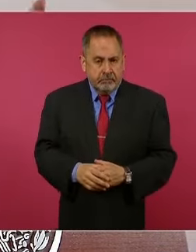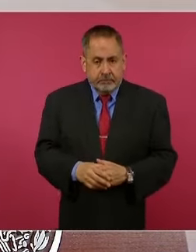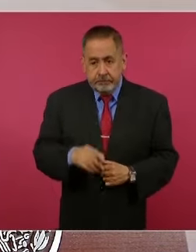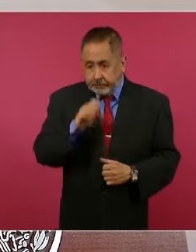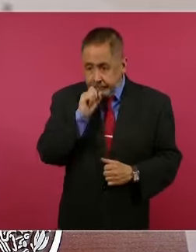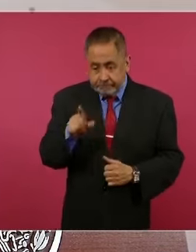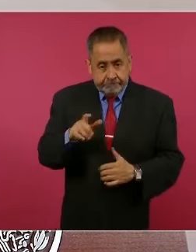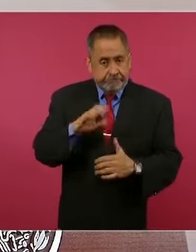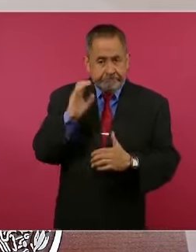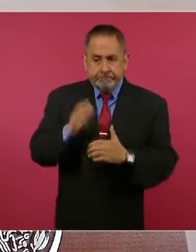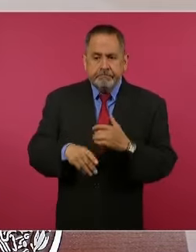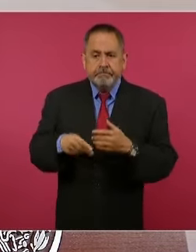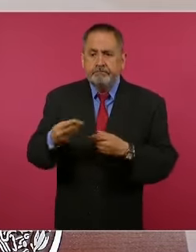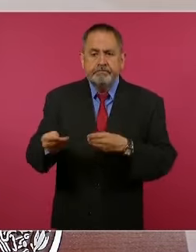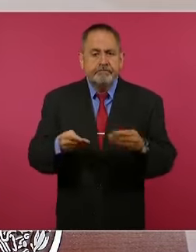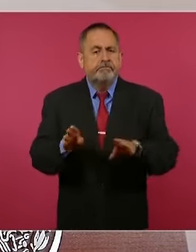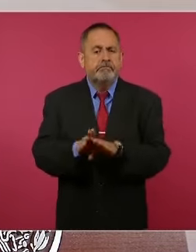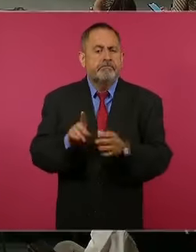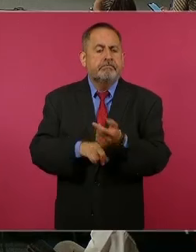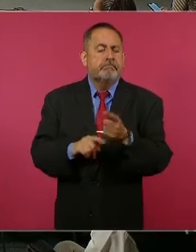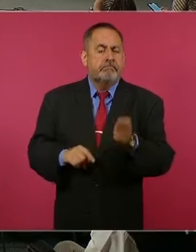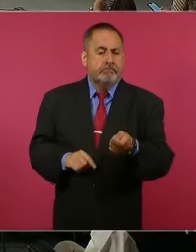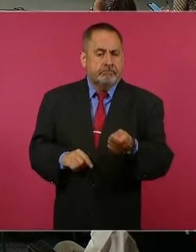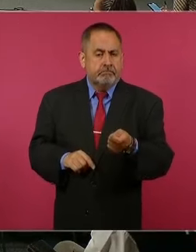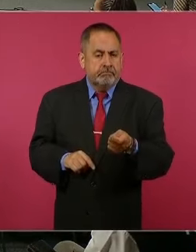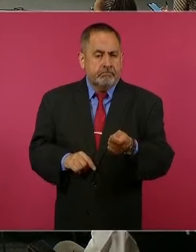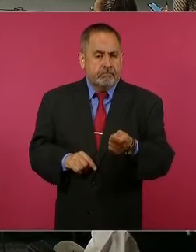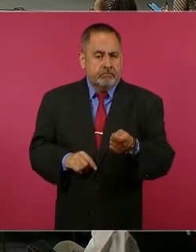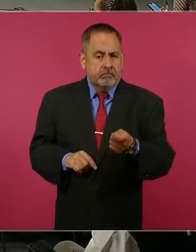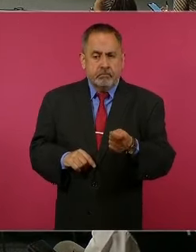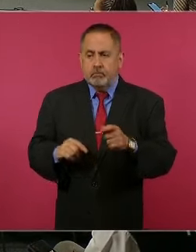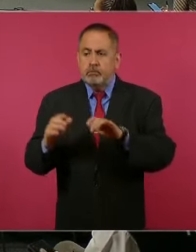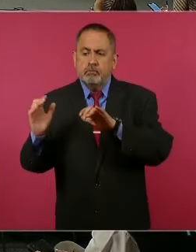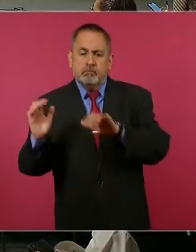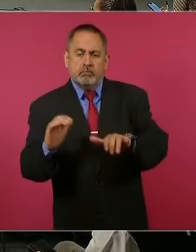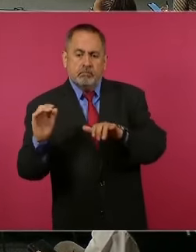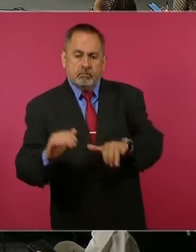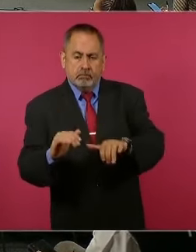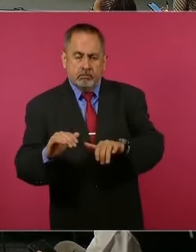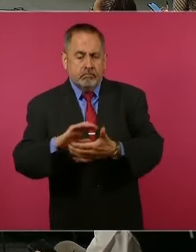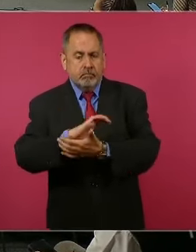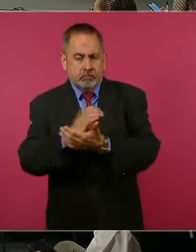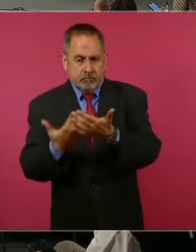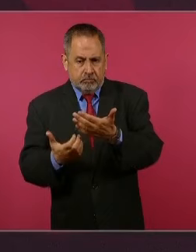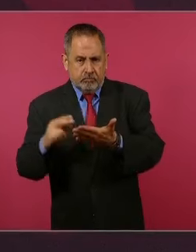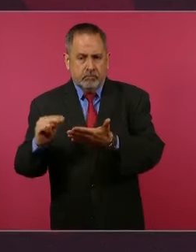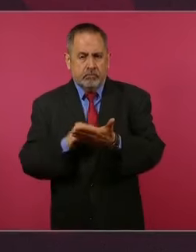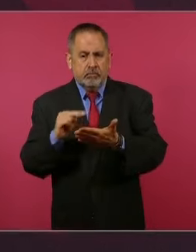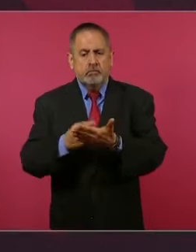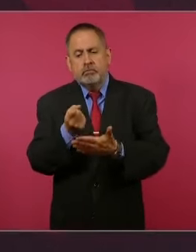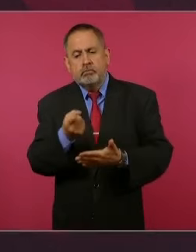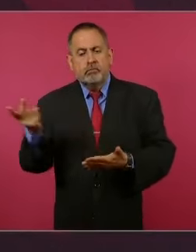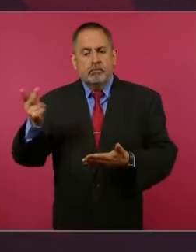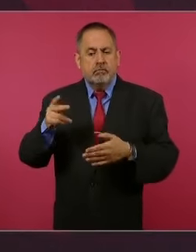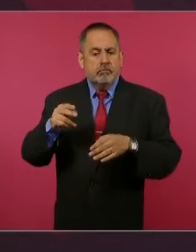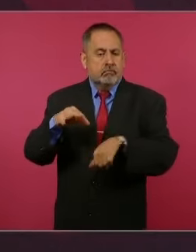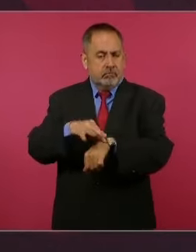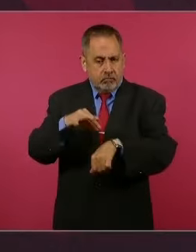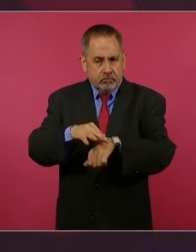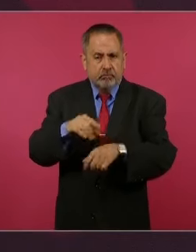termine también de eh contratar a todos los médicos y a los